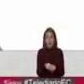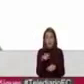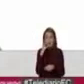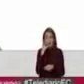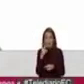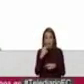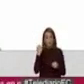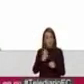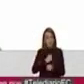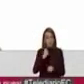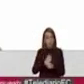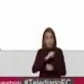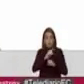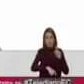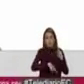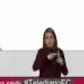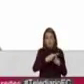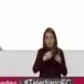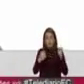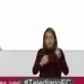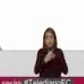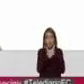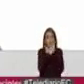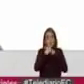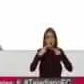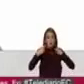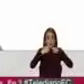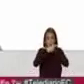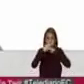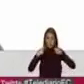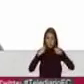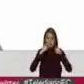desempeño, al menos hasta marzo, del sector exportador primario no